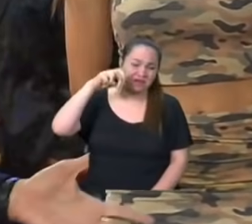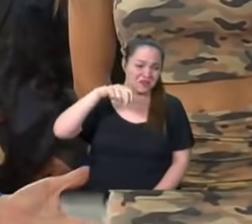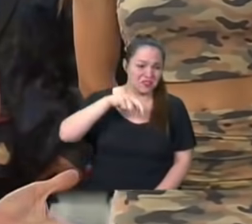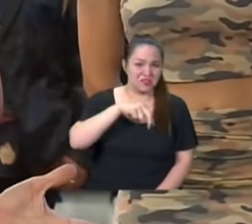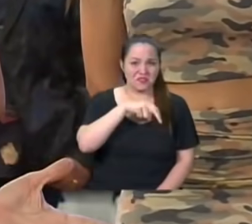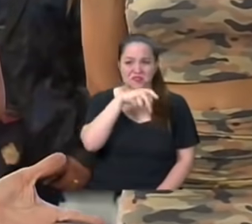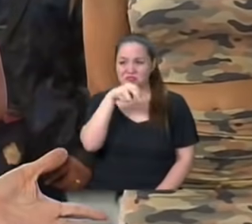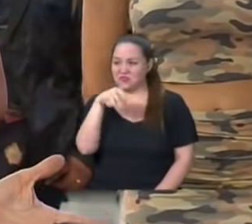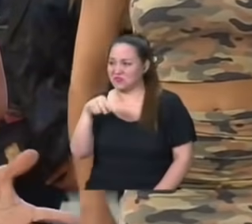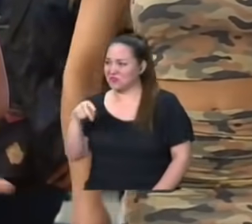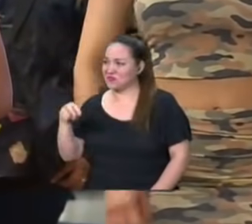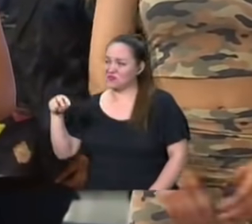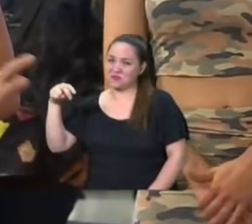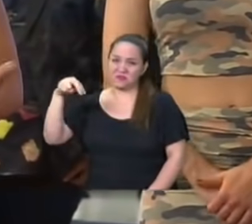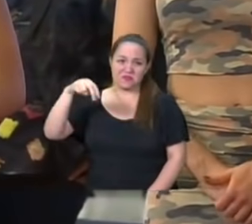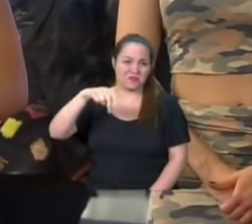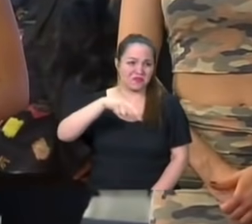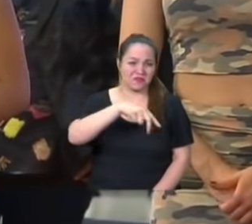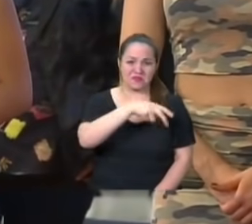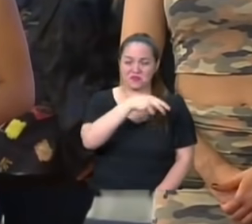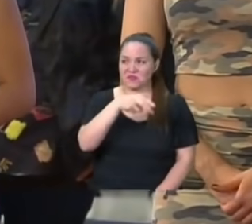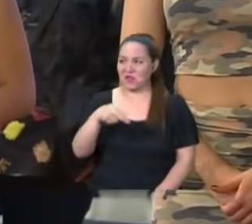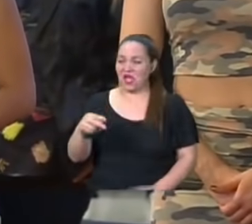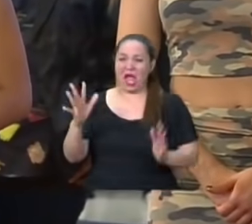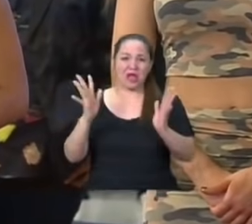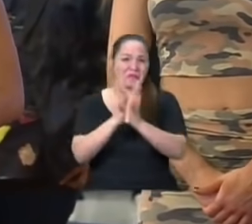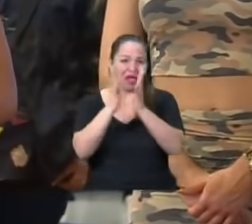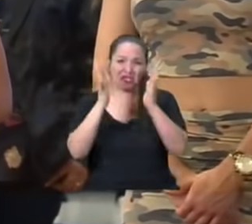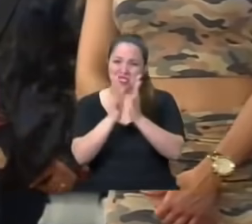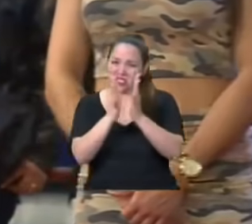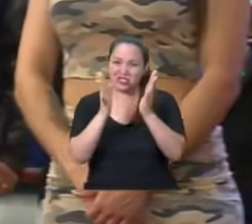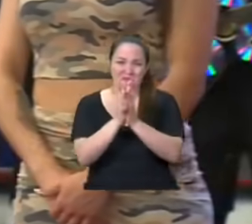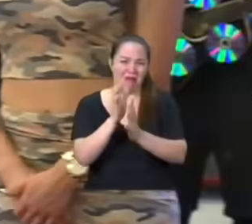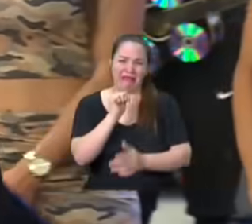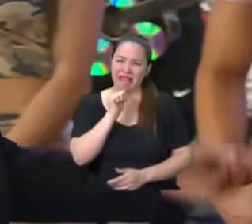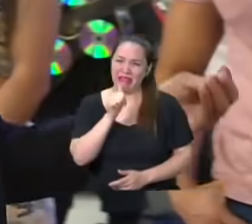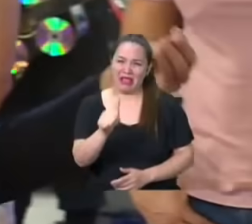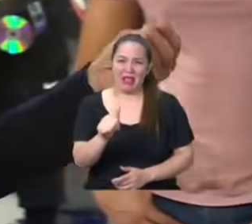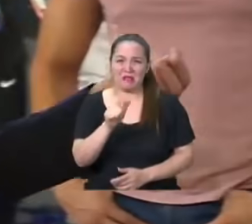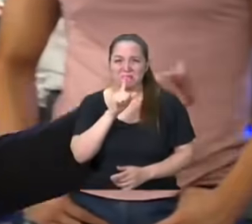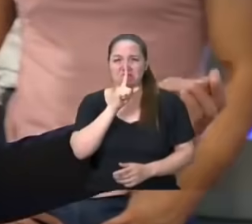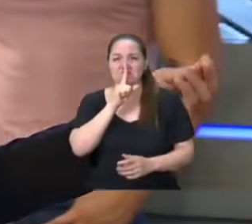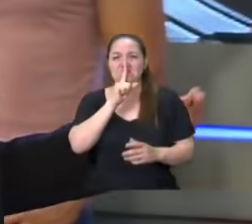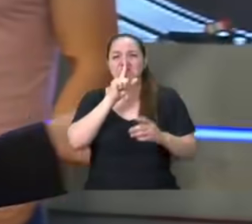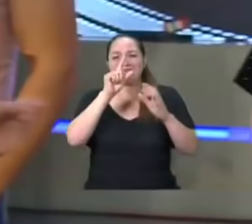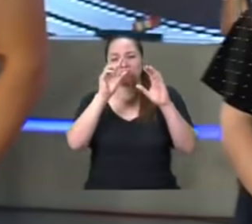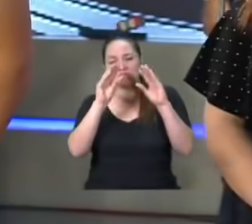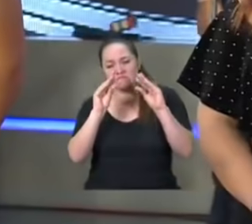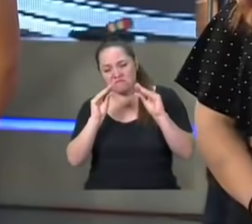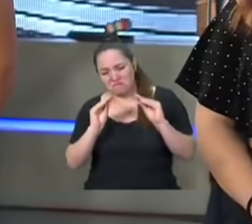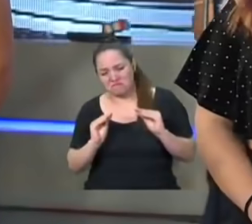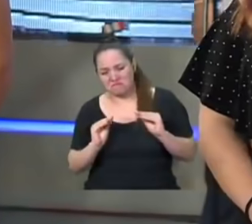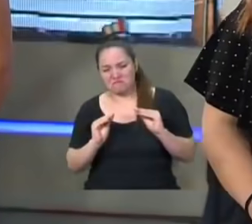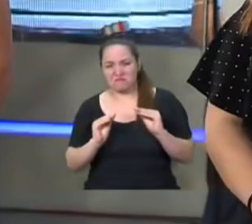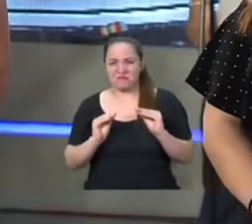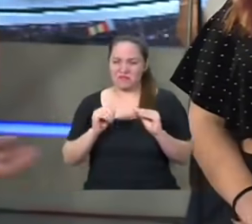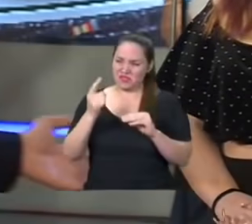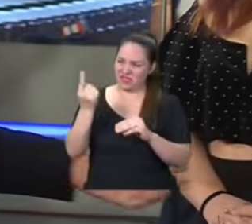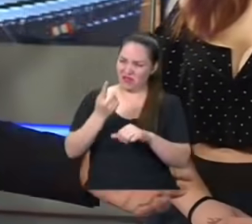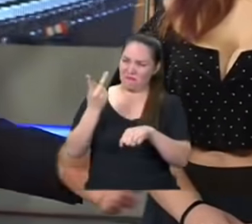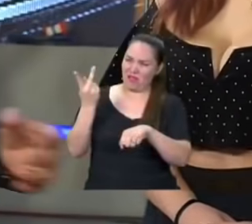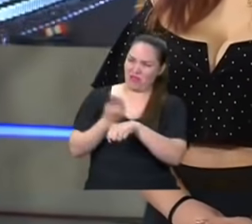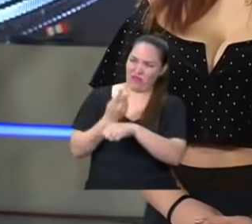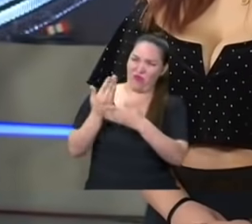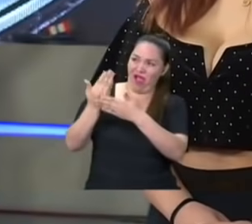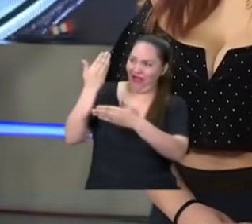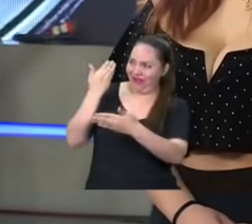Nada participativo, de verdad. O sea, nada participativo. Y ese no es el Altonio que conocimos, ¿es no. correcto?